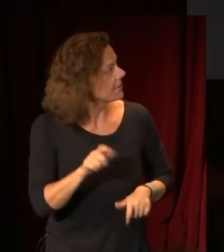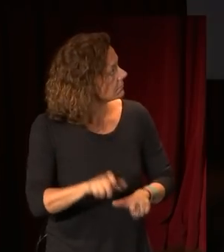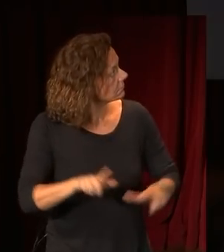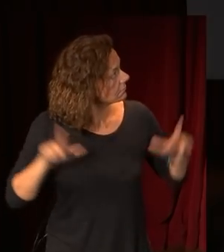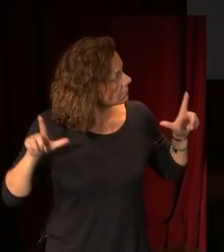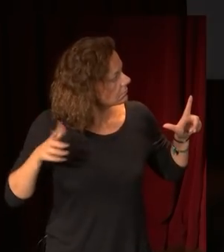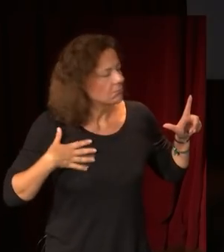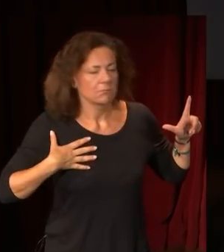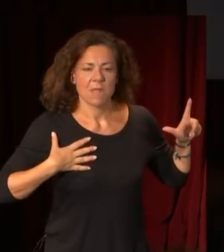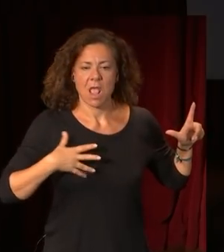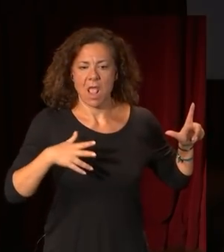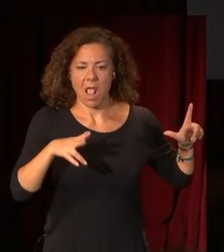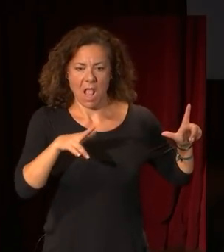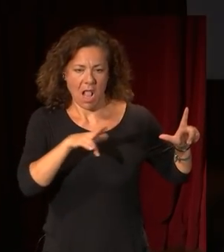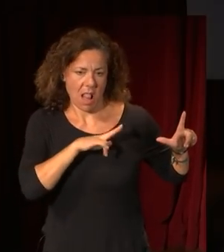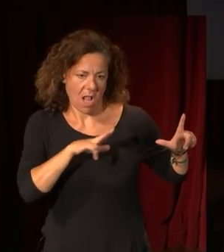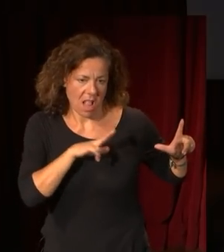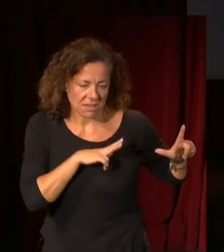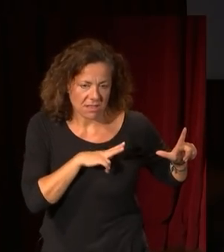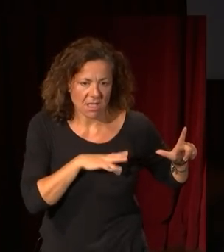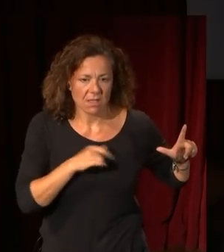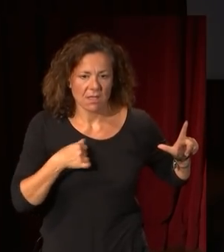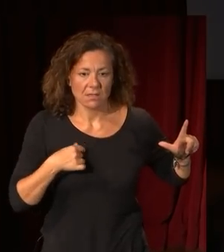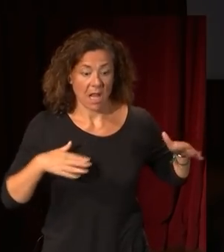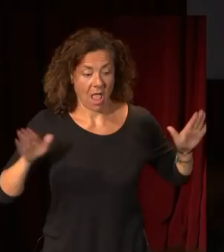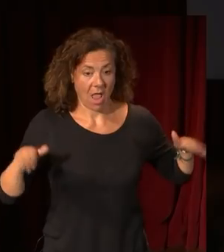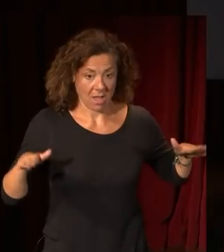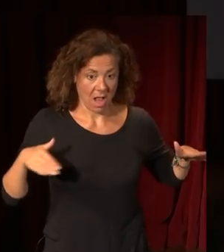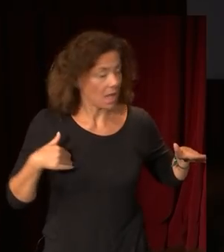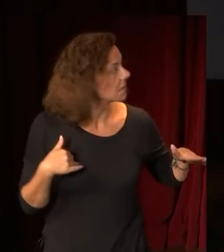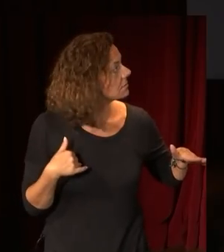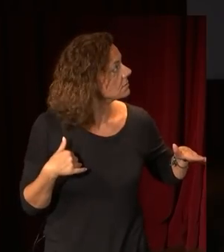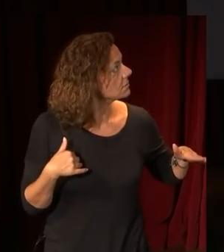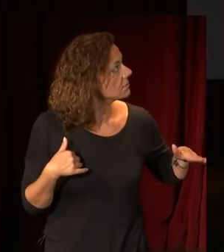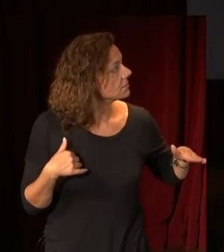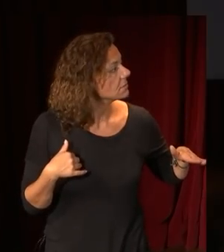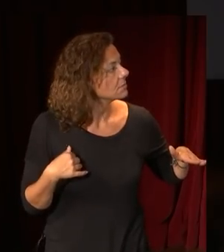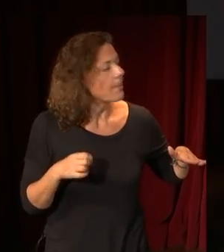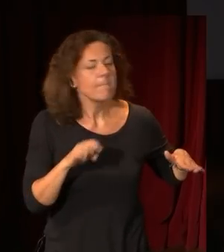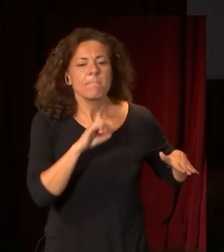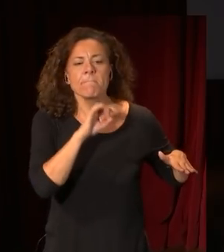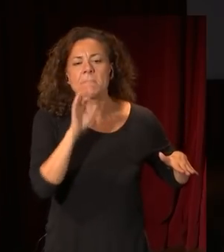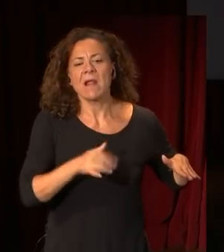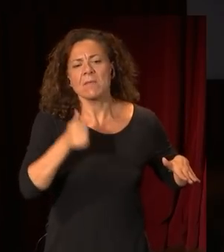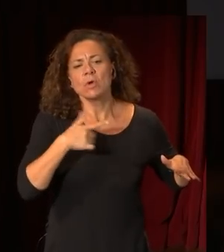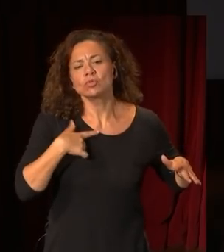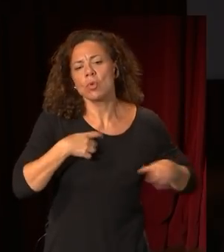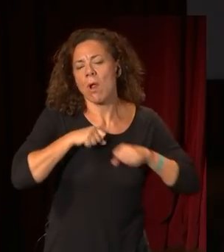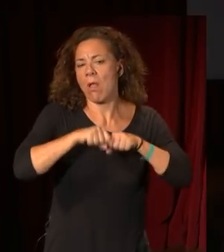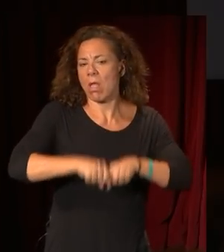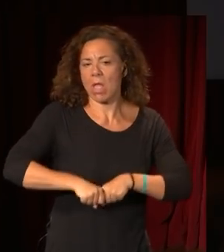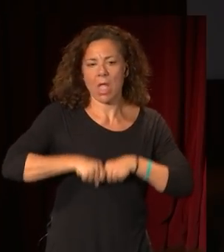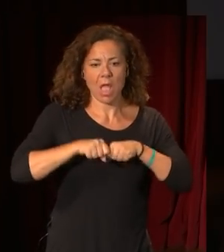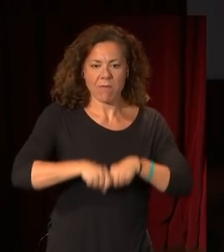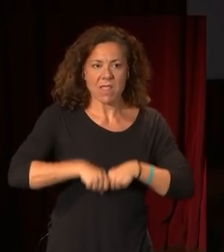elegante preciosista del arcángel nos remite más a la figura de un caballero de un caballero ideal